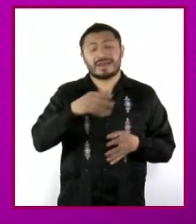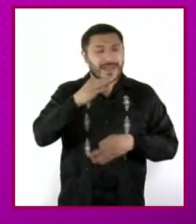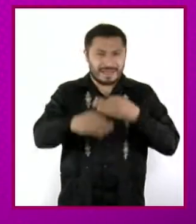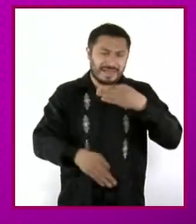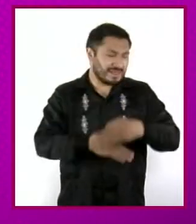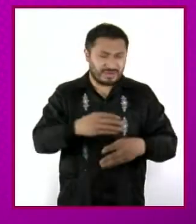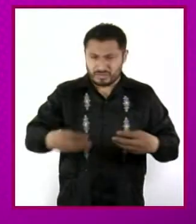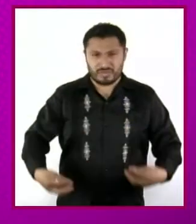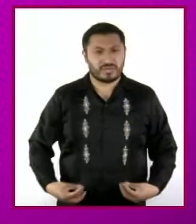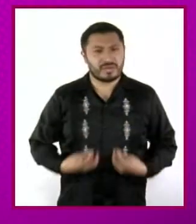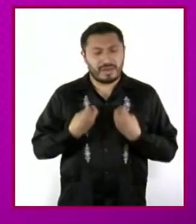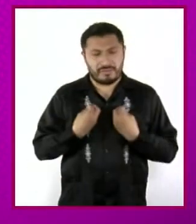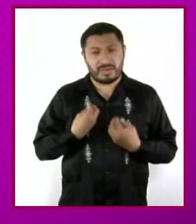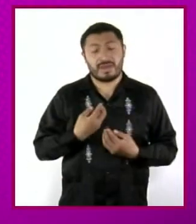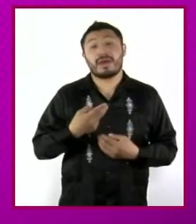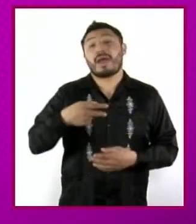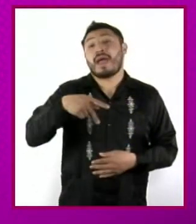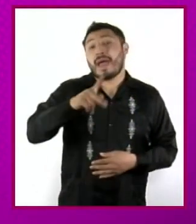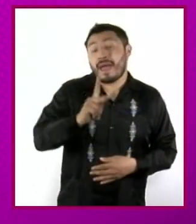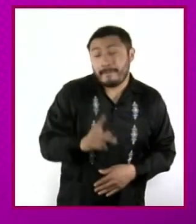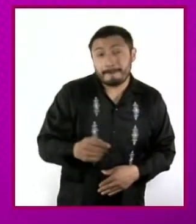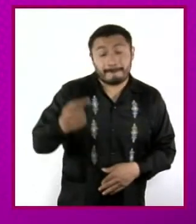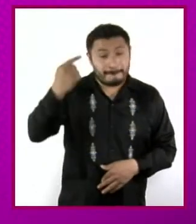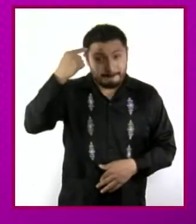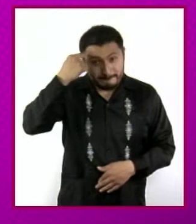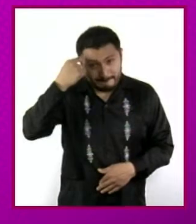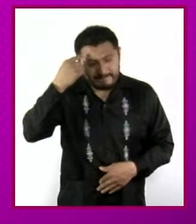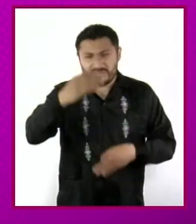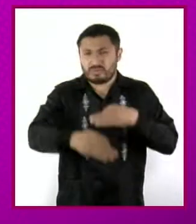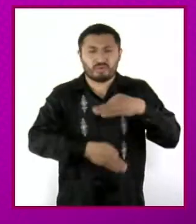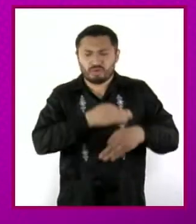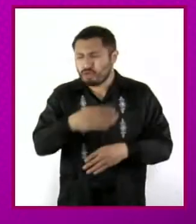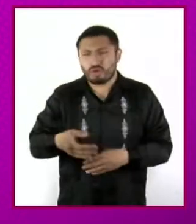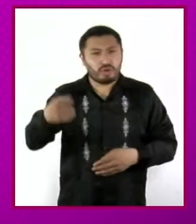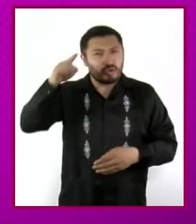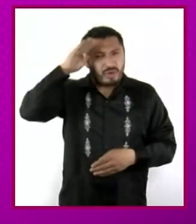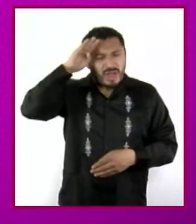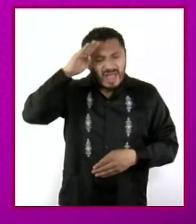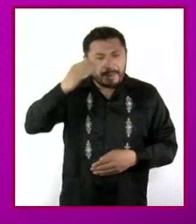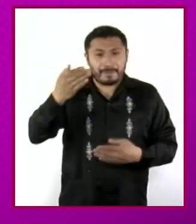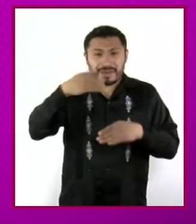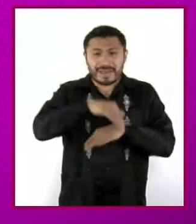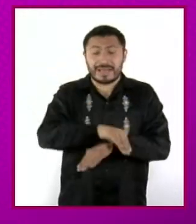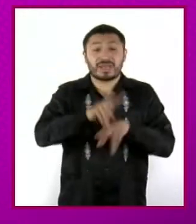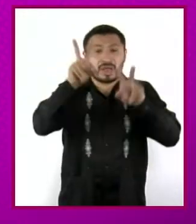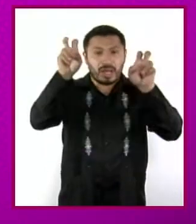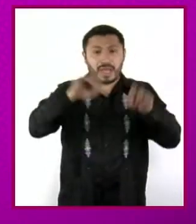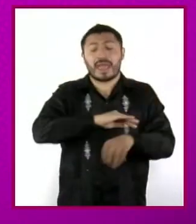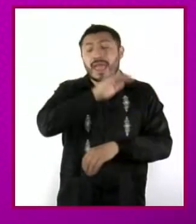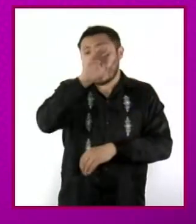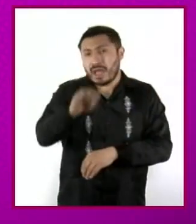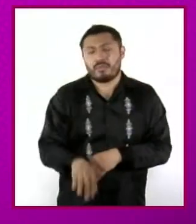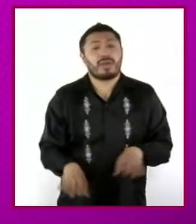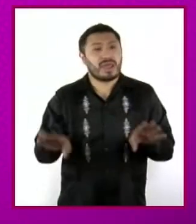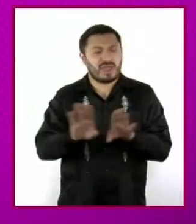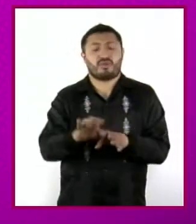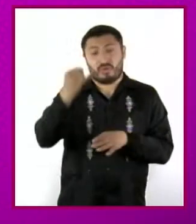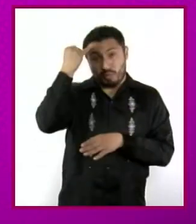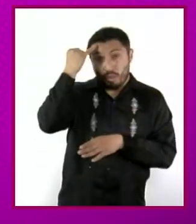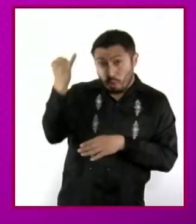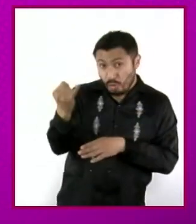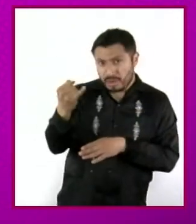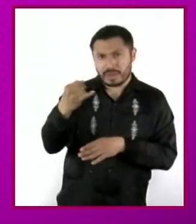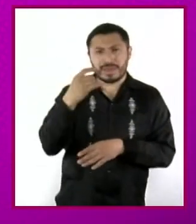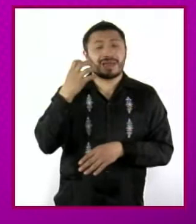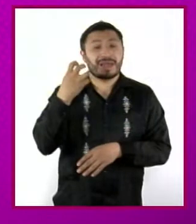animados, la conciencia, todo lo que pensamos acerca de la muerte, cómo concebimos la muerte,